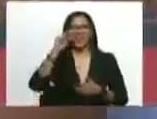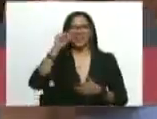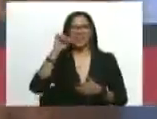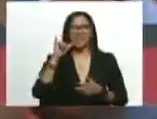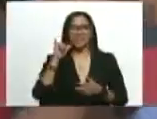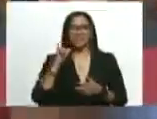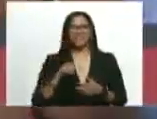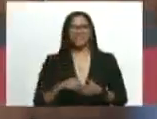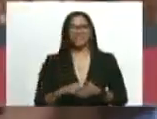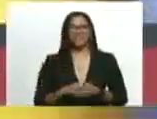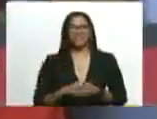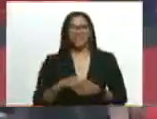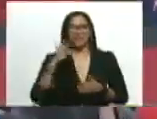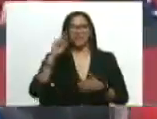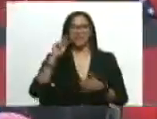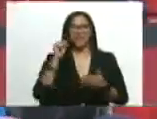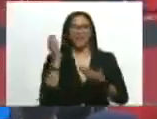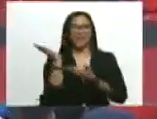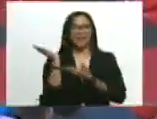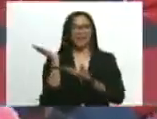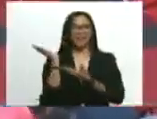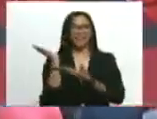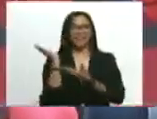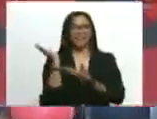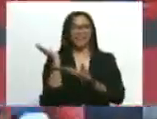Aquí está Fanny